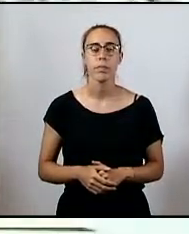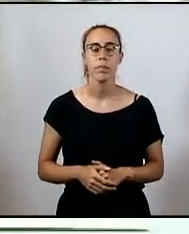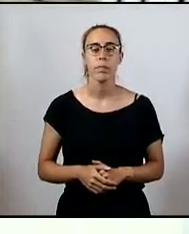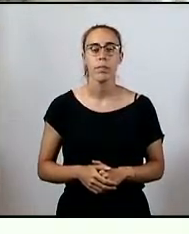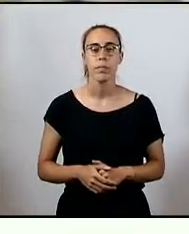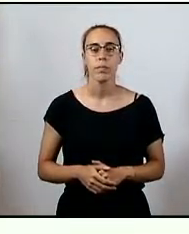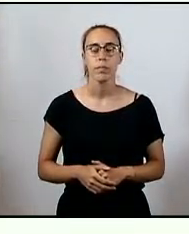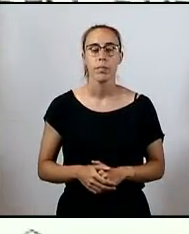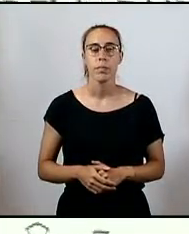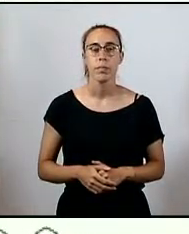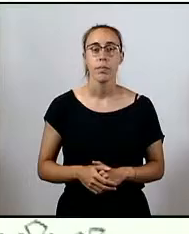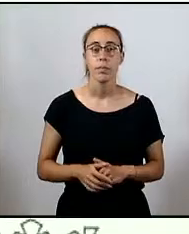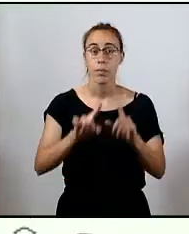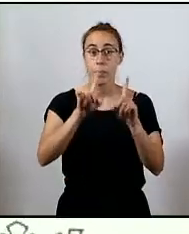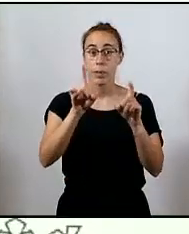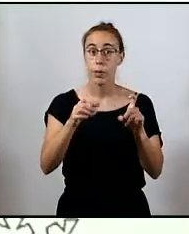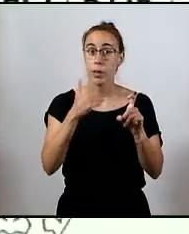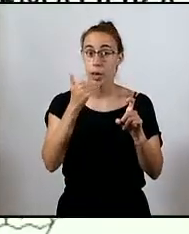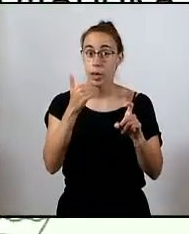¿Alguna pregunta?